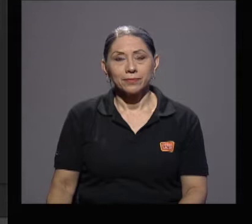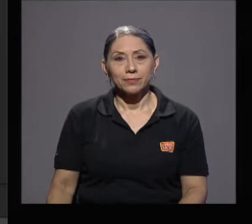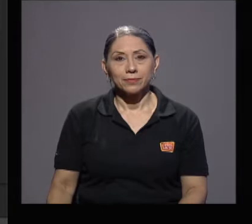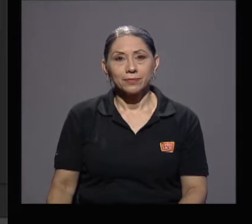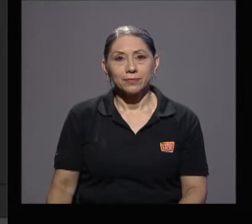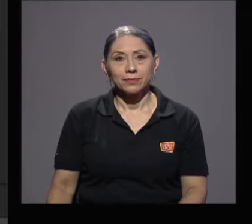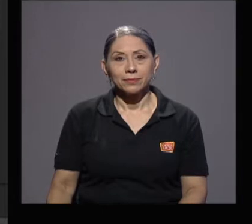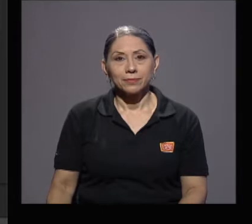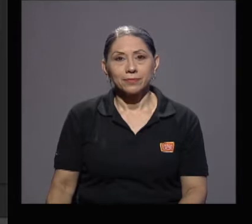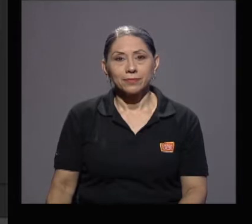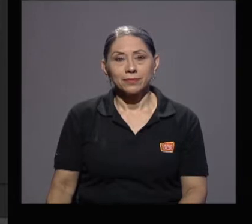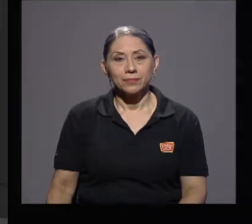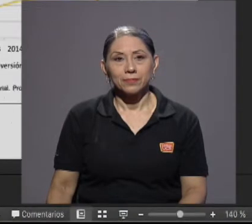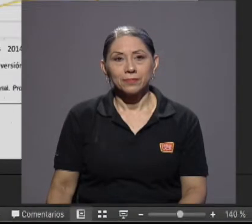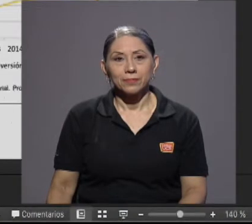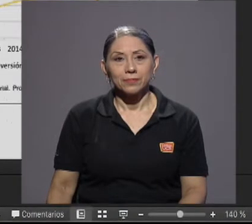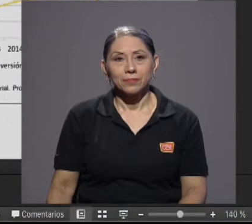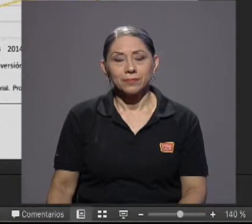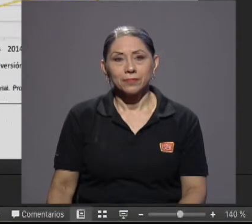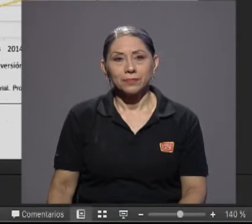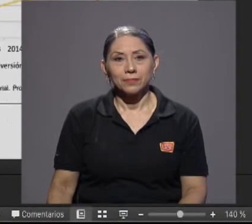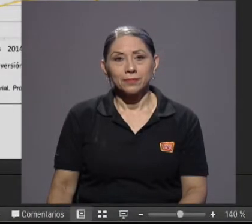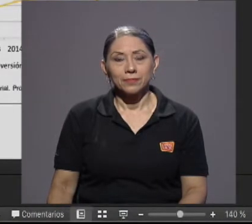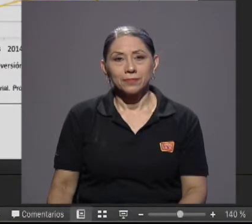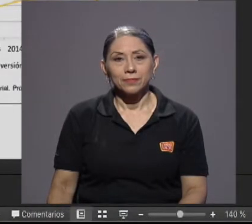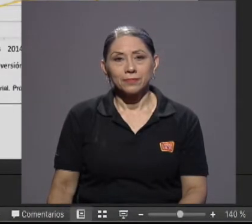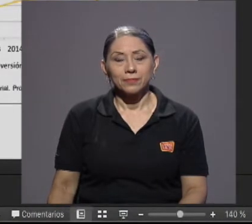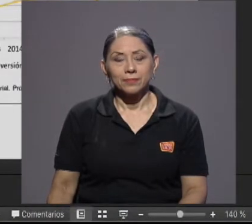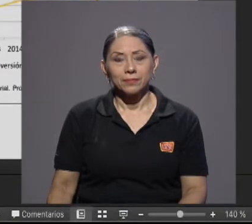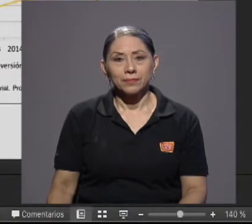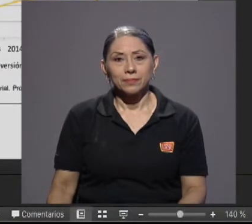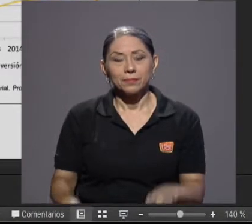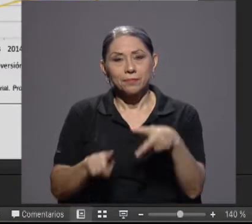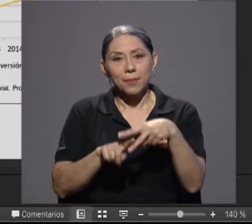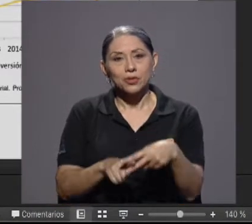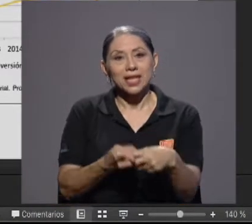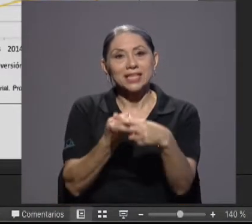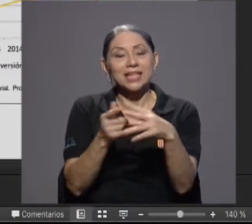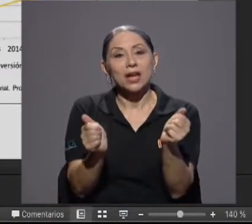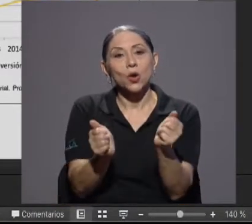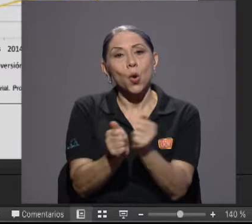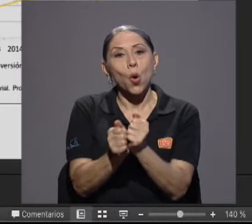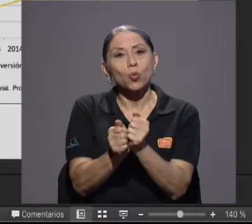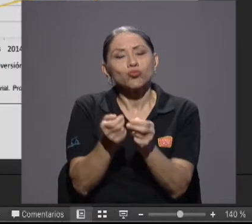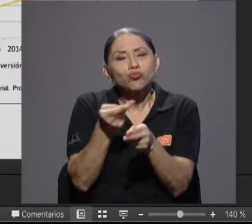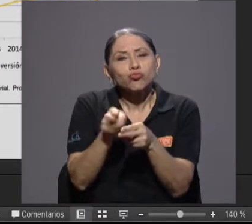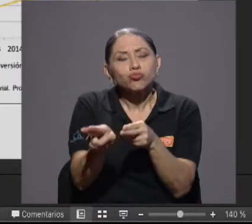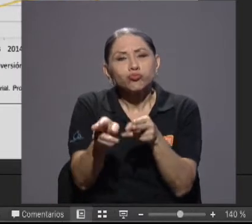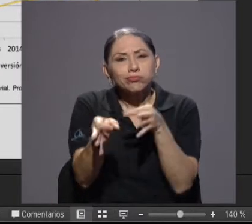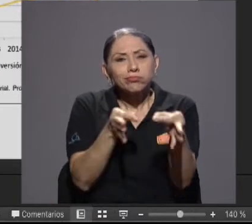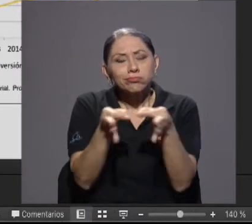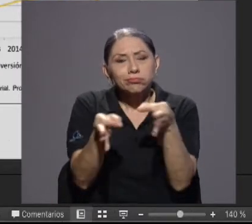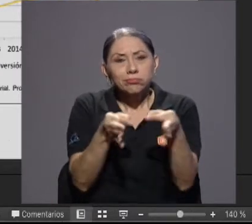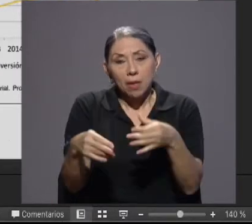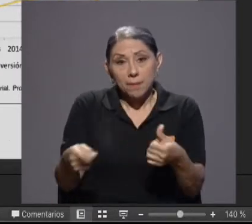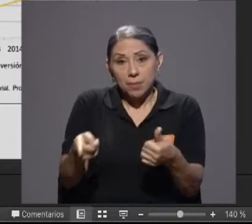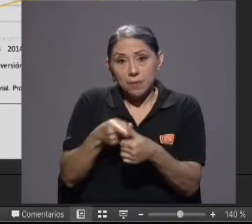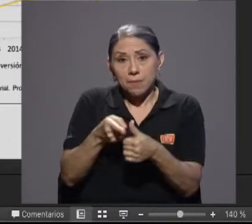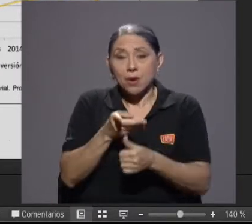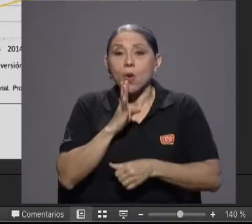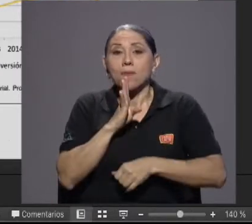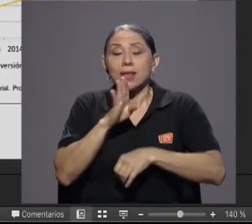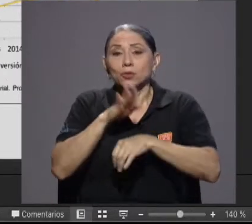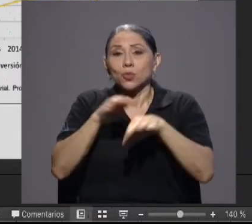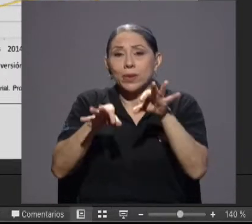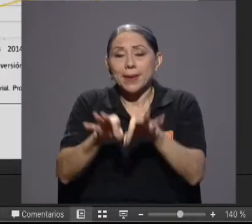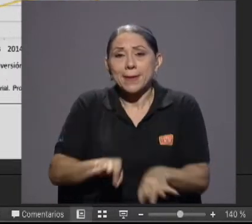vamos a iniciar dando también un pequeño contexto. Lo primero es comentando sobre la importancia que tiene la